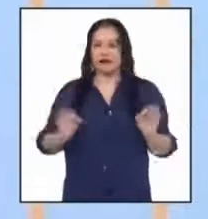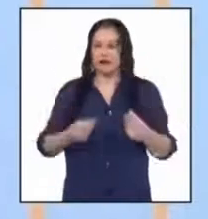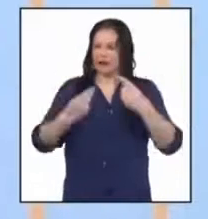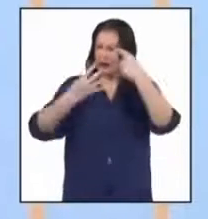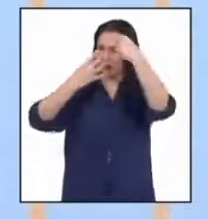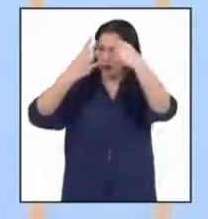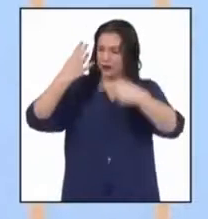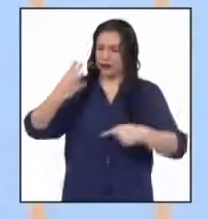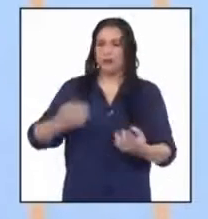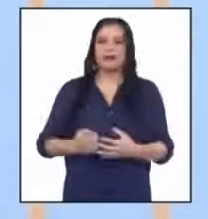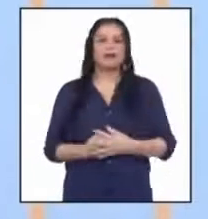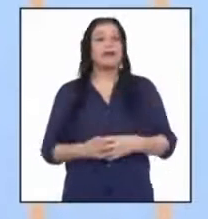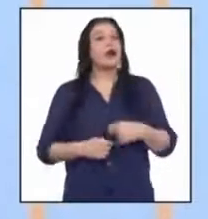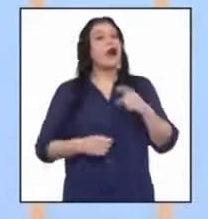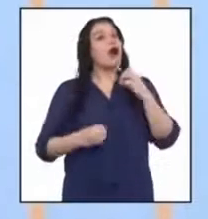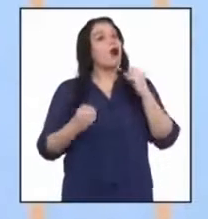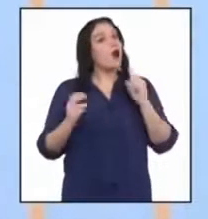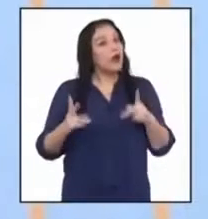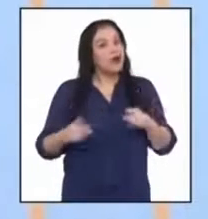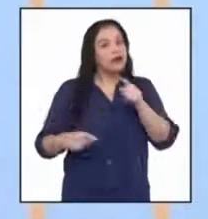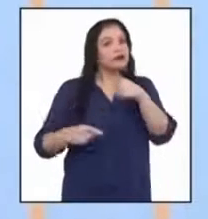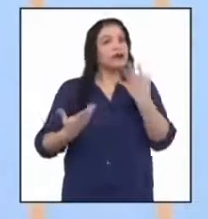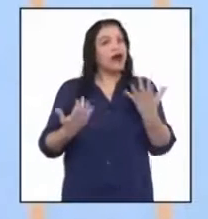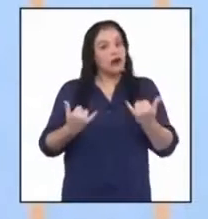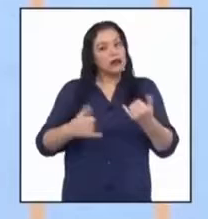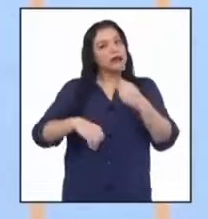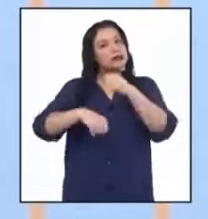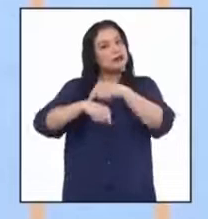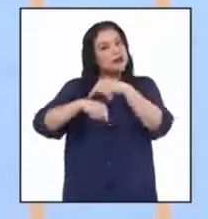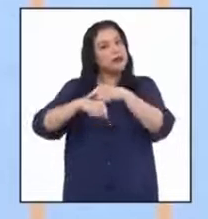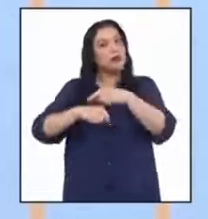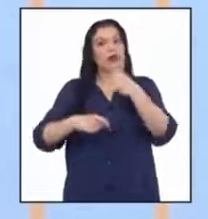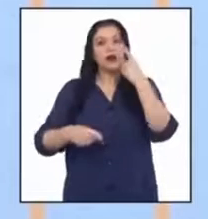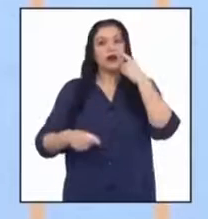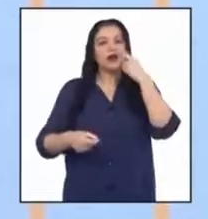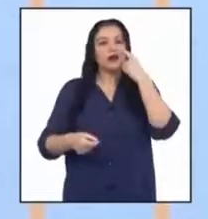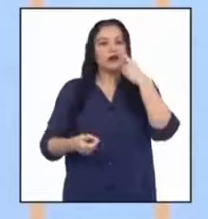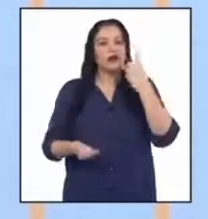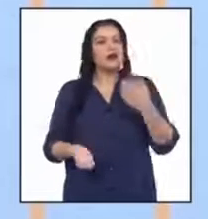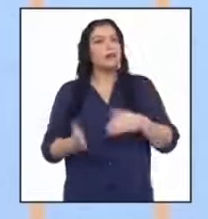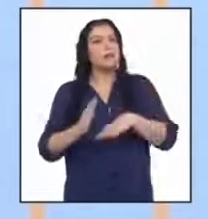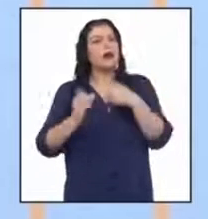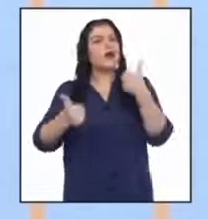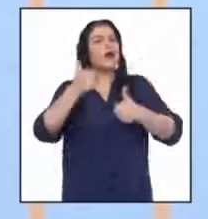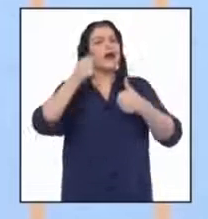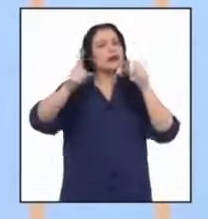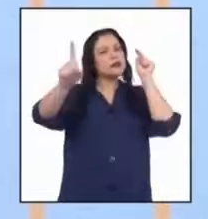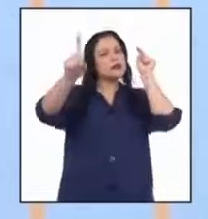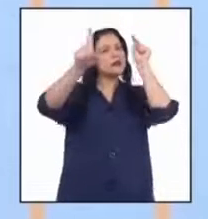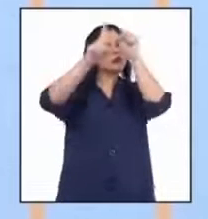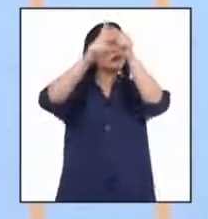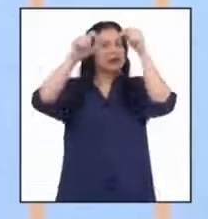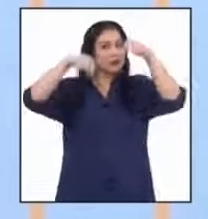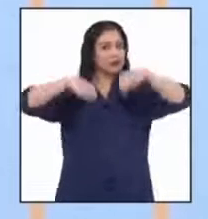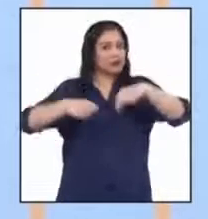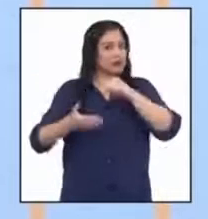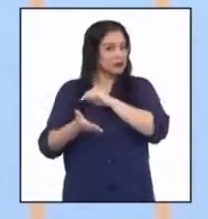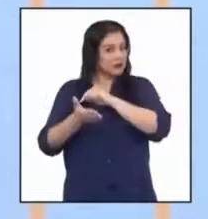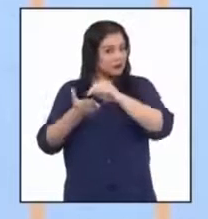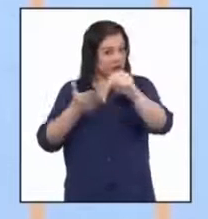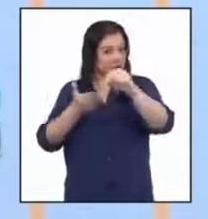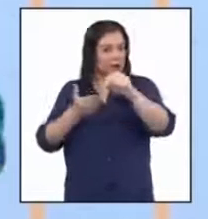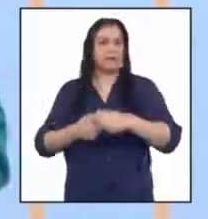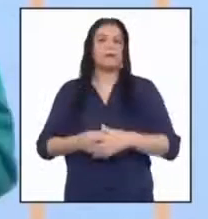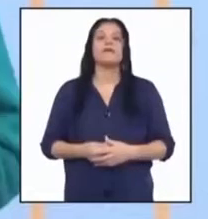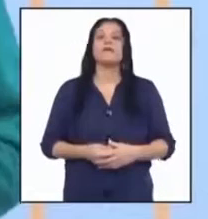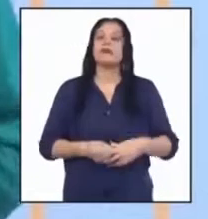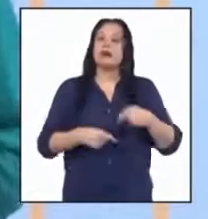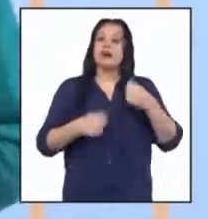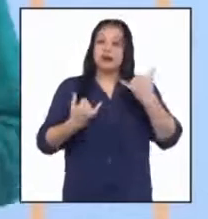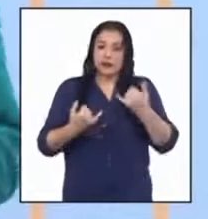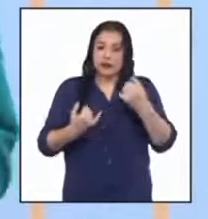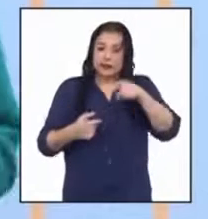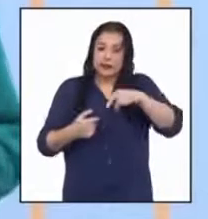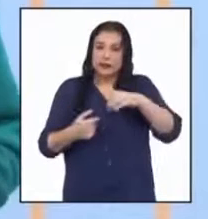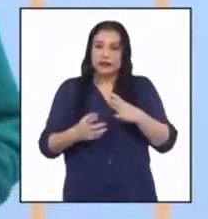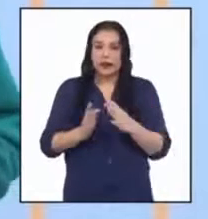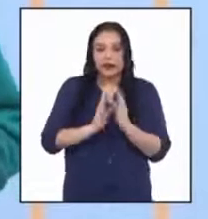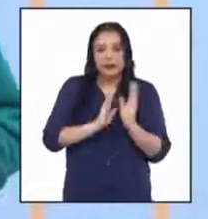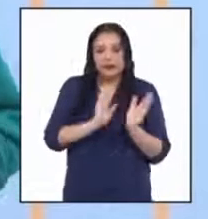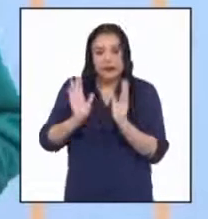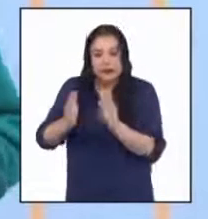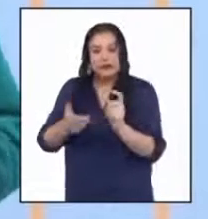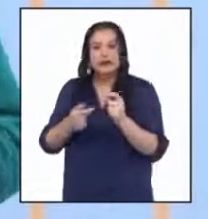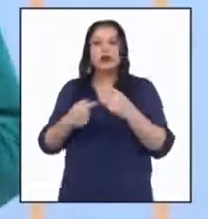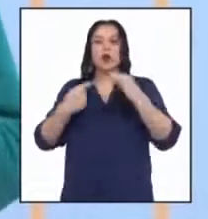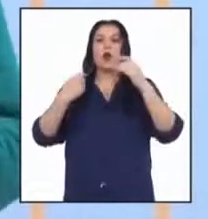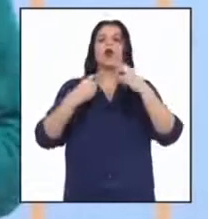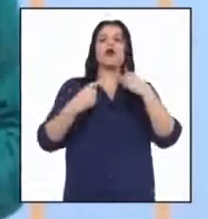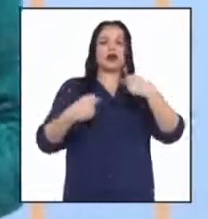chicas y chicos, es hora de conocer un poco más sobre nuestro reto de la semana. Como les dijimos, tenemos que trabajar un monólogo y